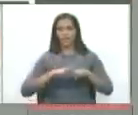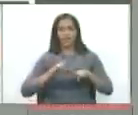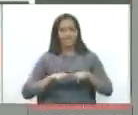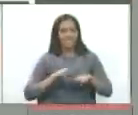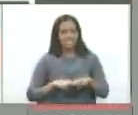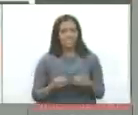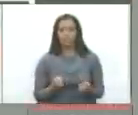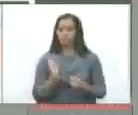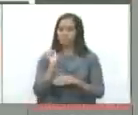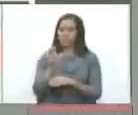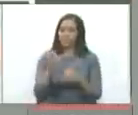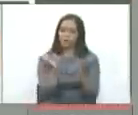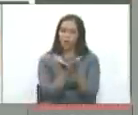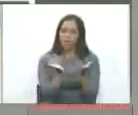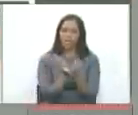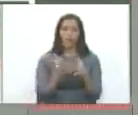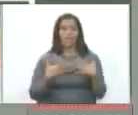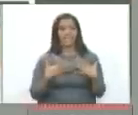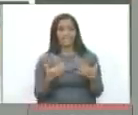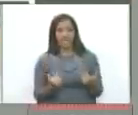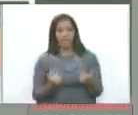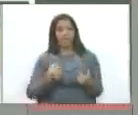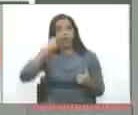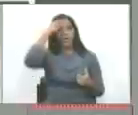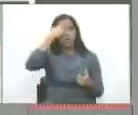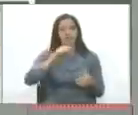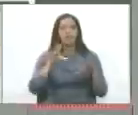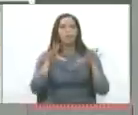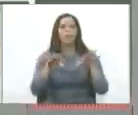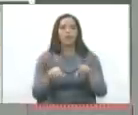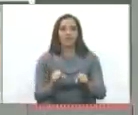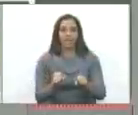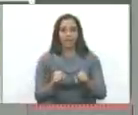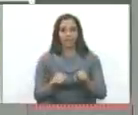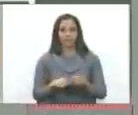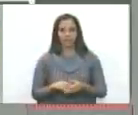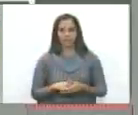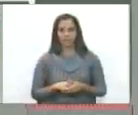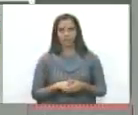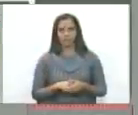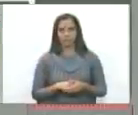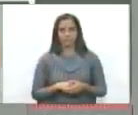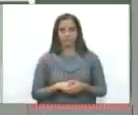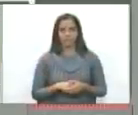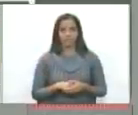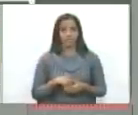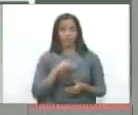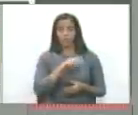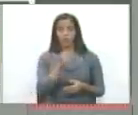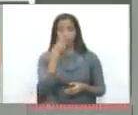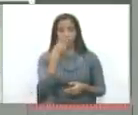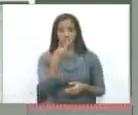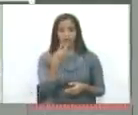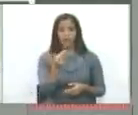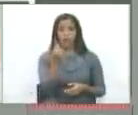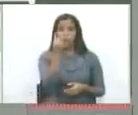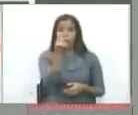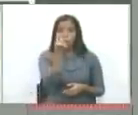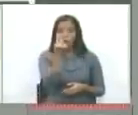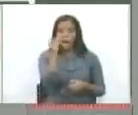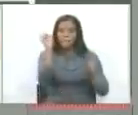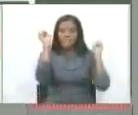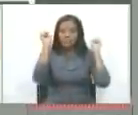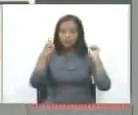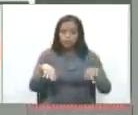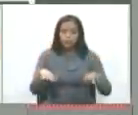la salud, la comuna, el pueblo empoderado. Excelente. No vimos un papel en el suelo en